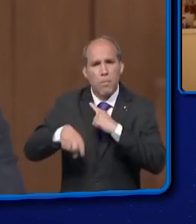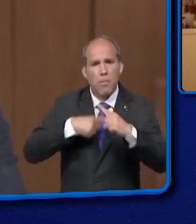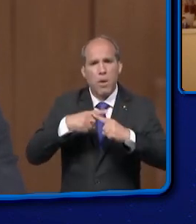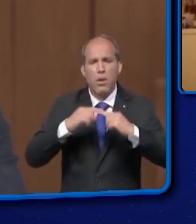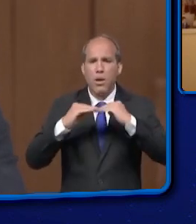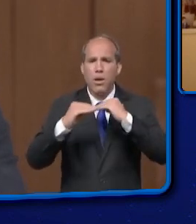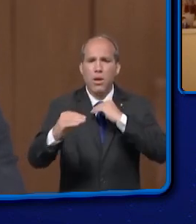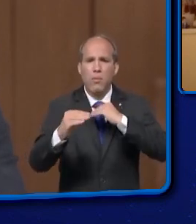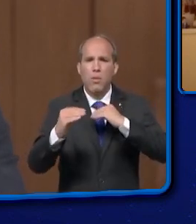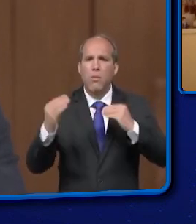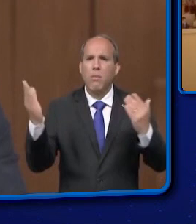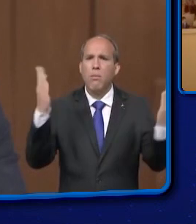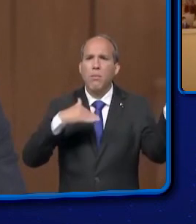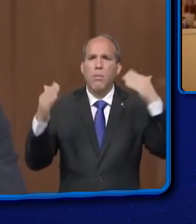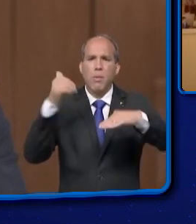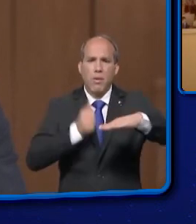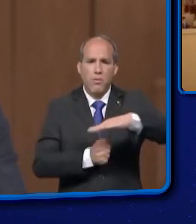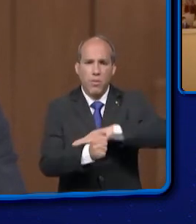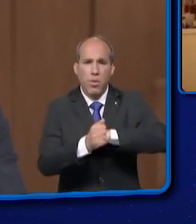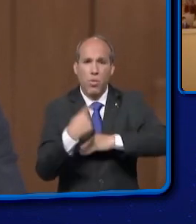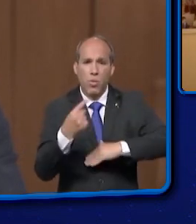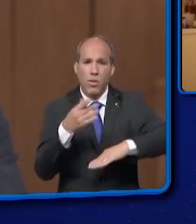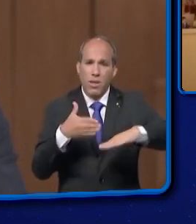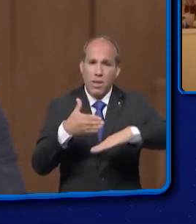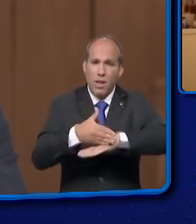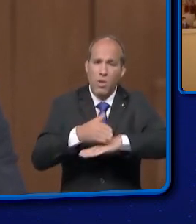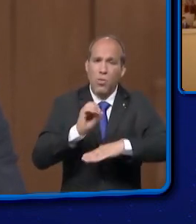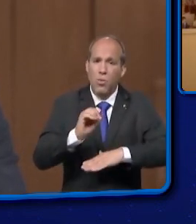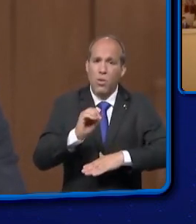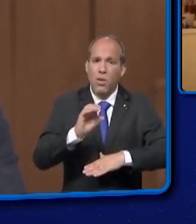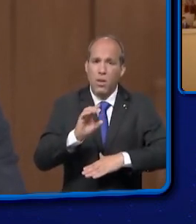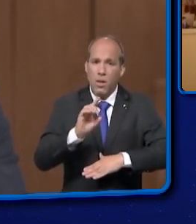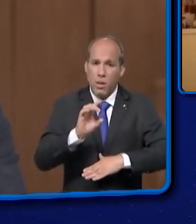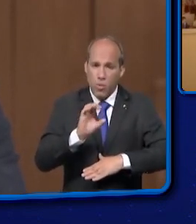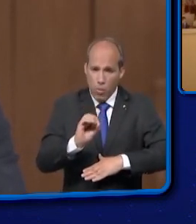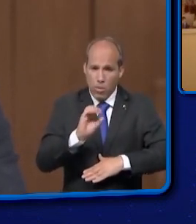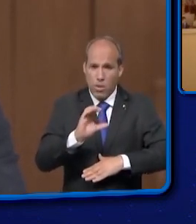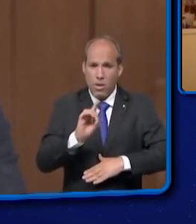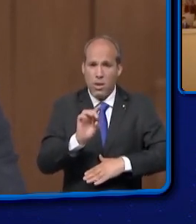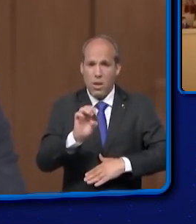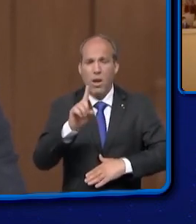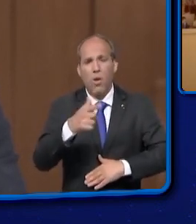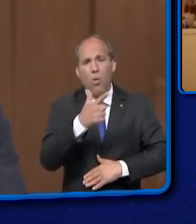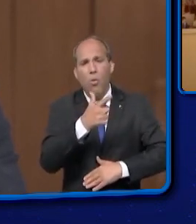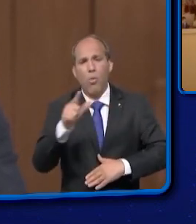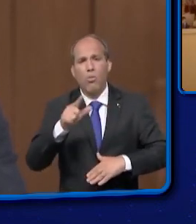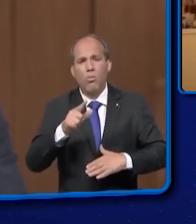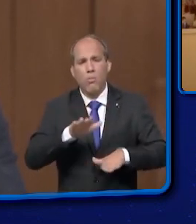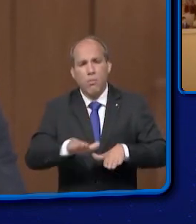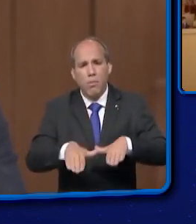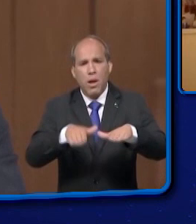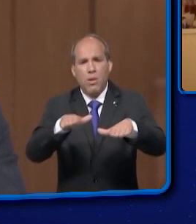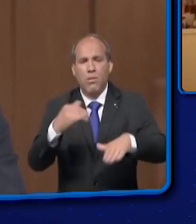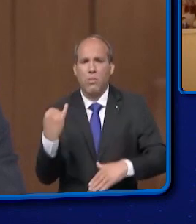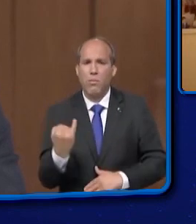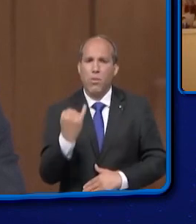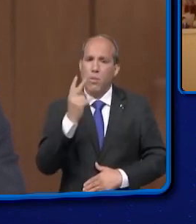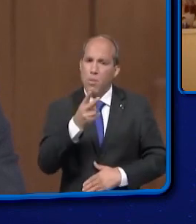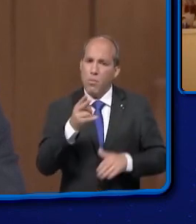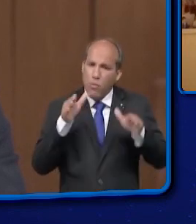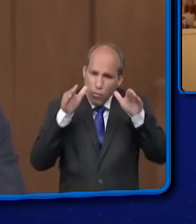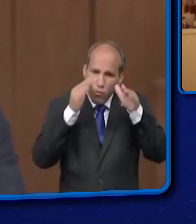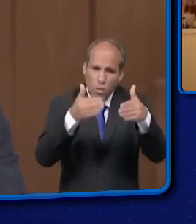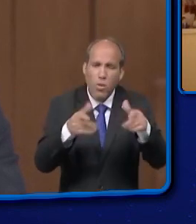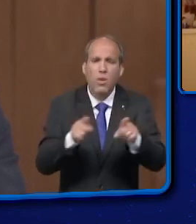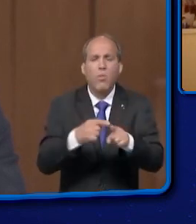este mitin que hubo el día 8 de enero del 2022. Entonces, todo esto se ha ido arrastrando y ha creado un problema mayor